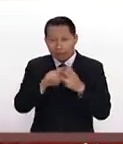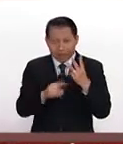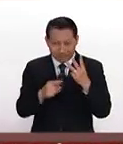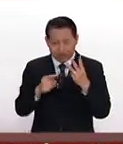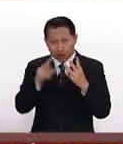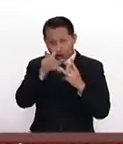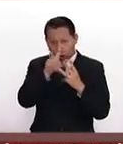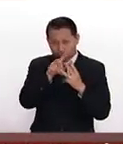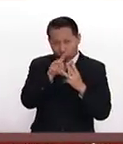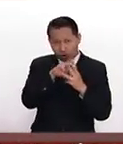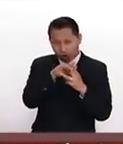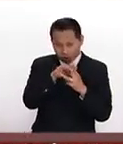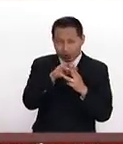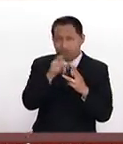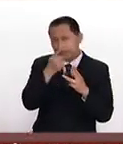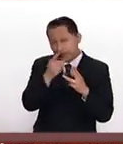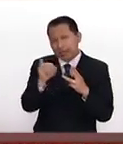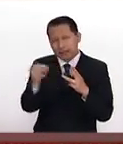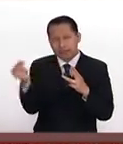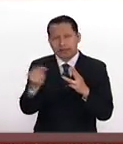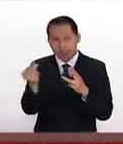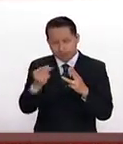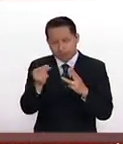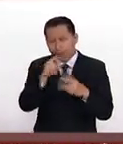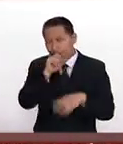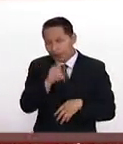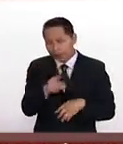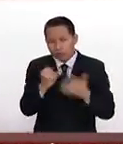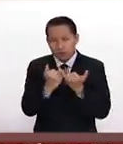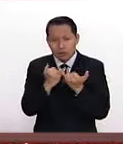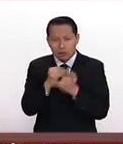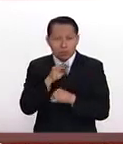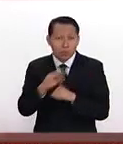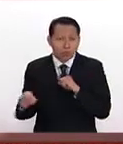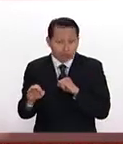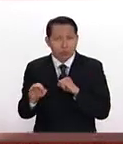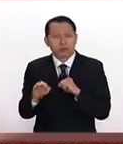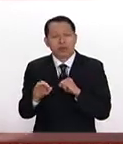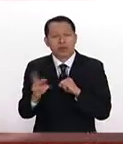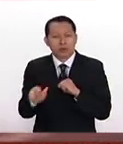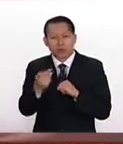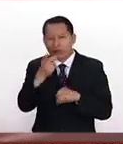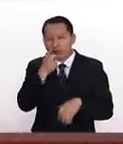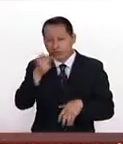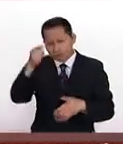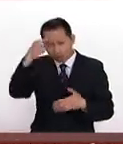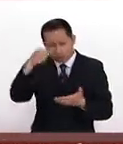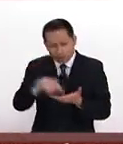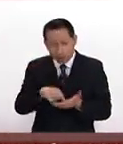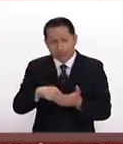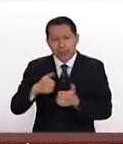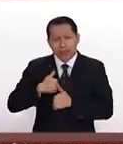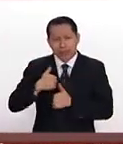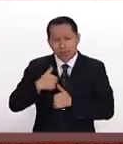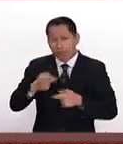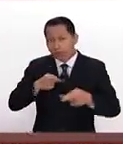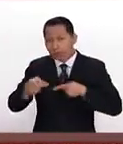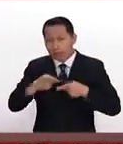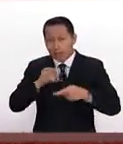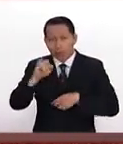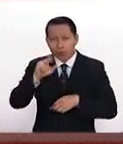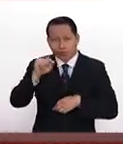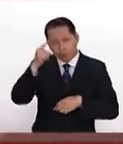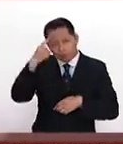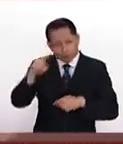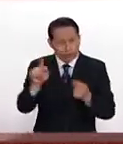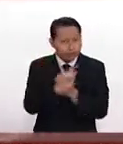dice que es necesaria y esta última me llama mucho la atención usted cree que el ejército está o no preparado para convivir con